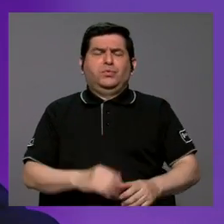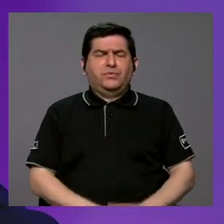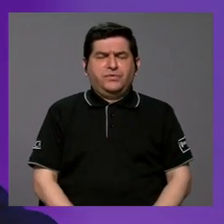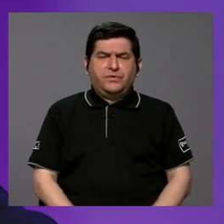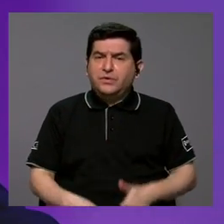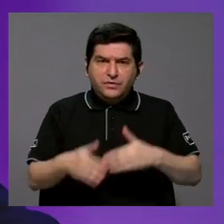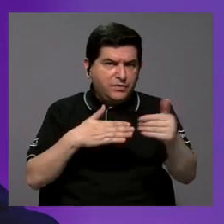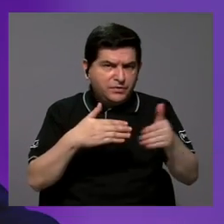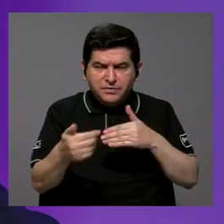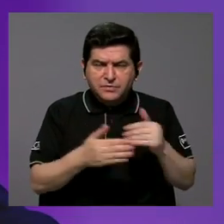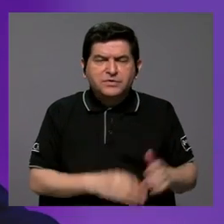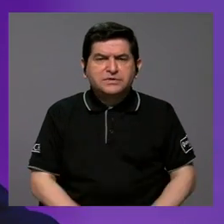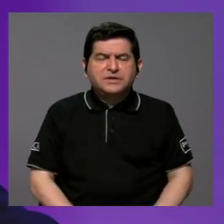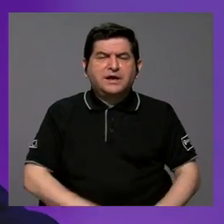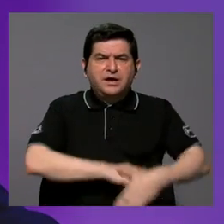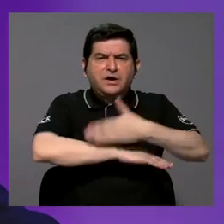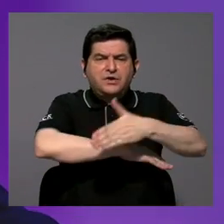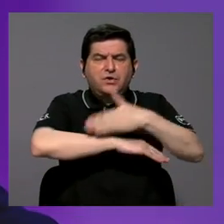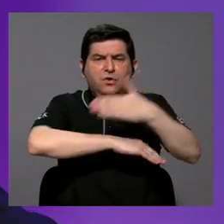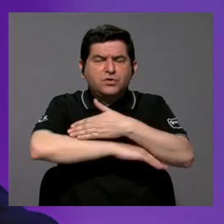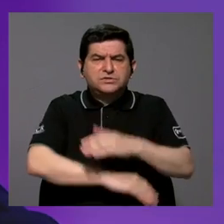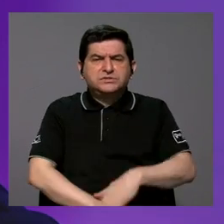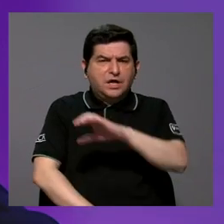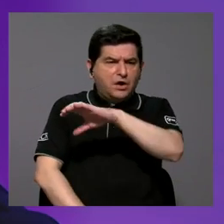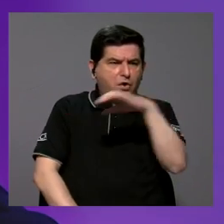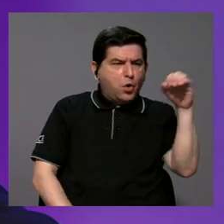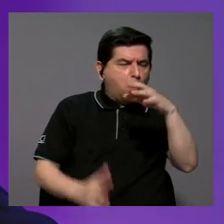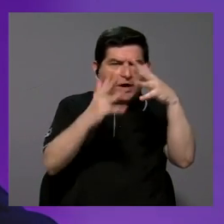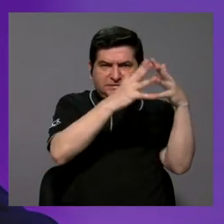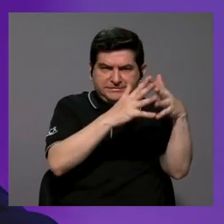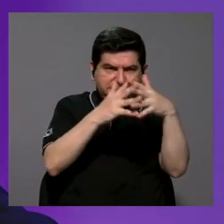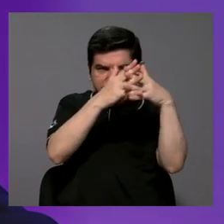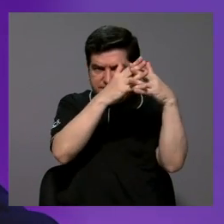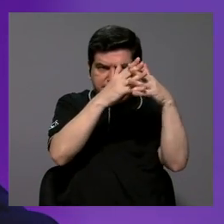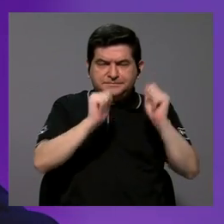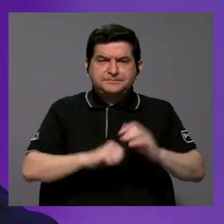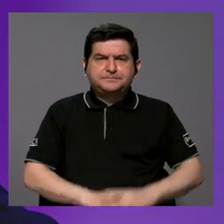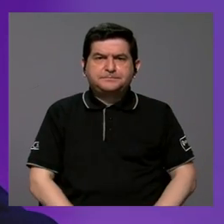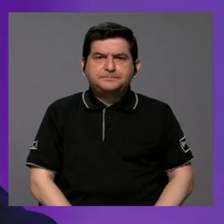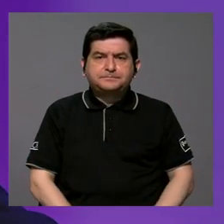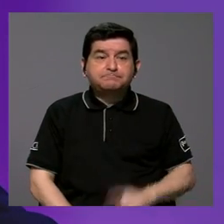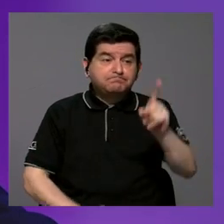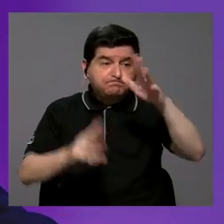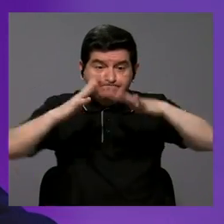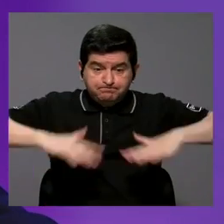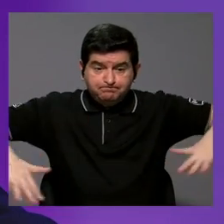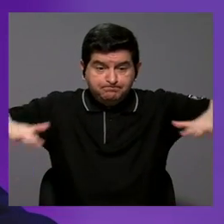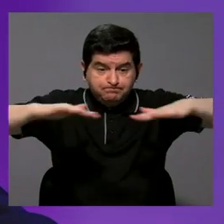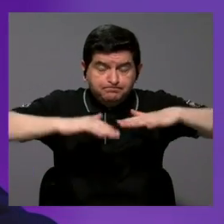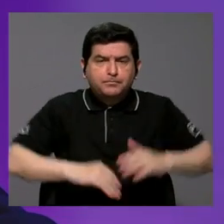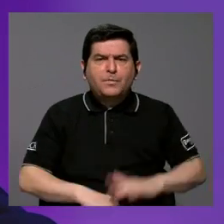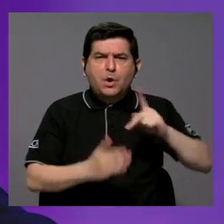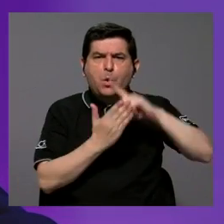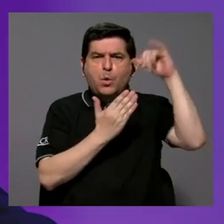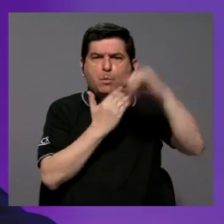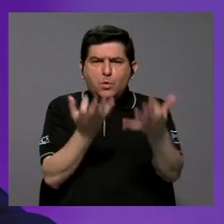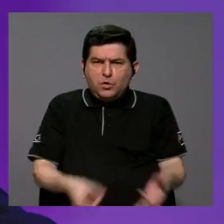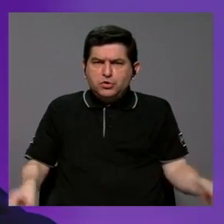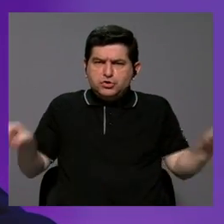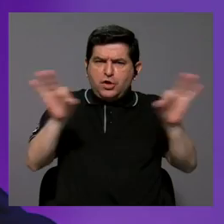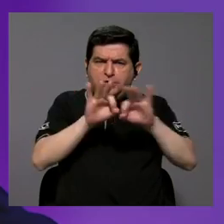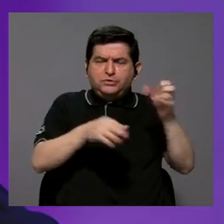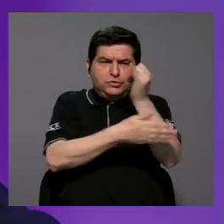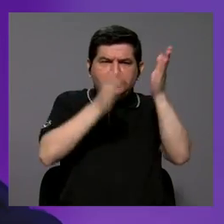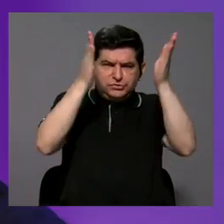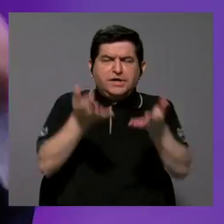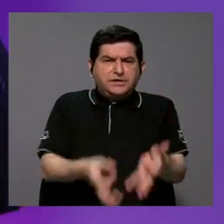pesar de que, pues, la costa oeste de los Estados Unidos ha sido también un nicho de grandes proyectos y de grandes